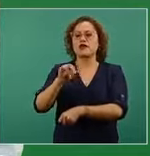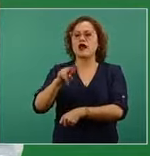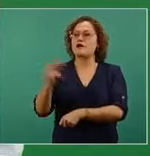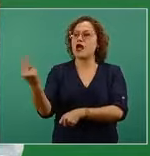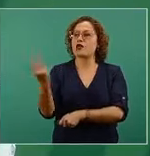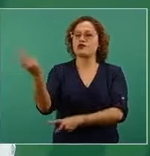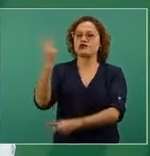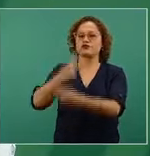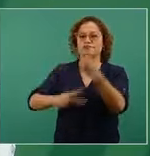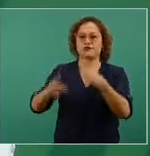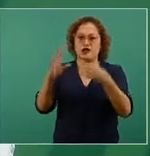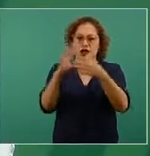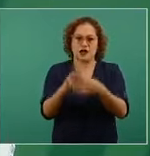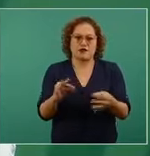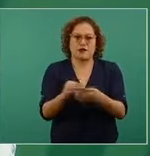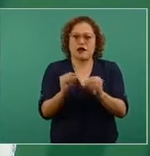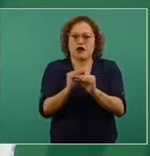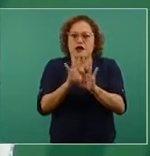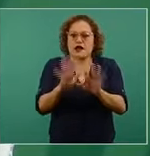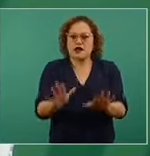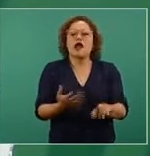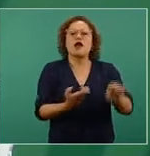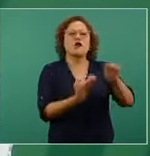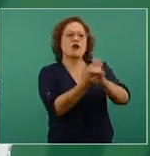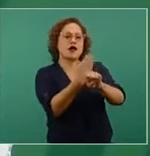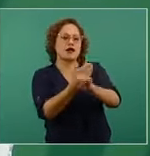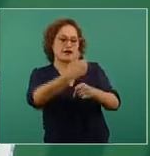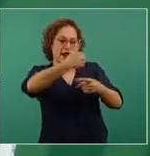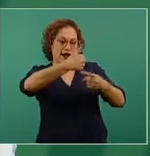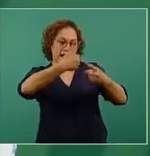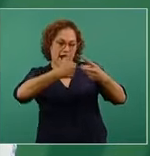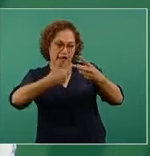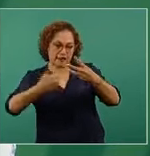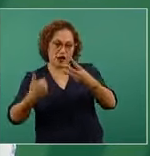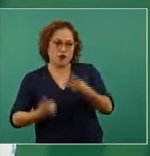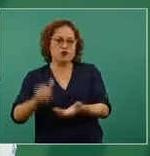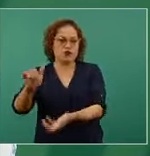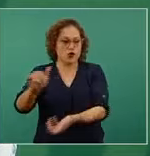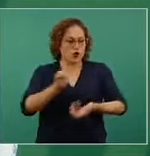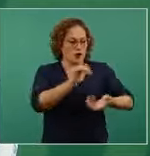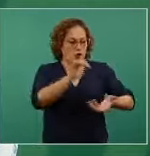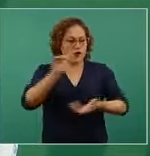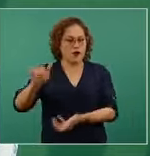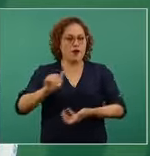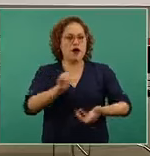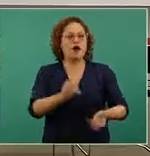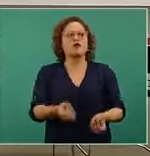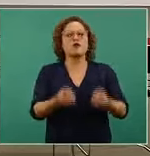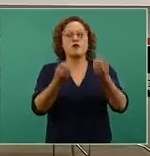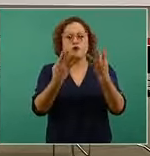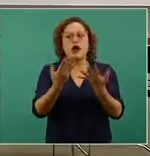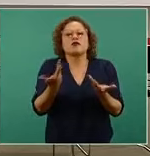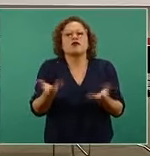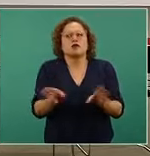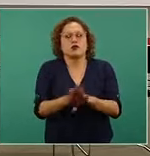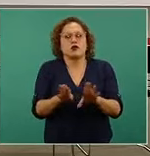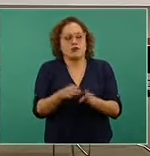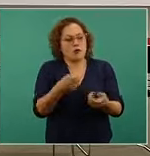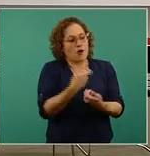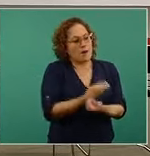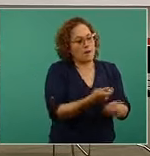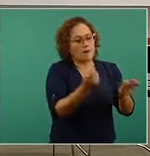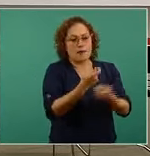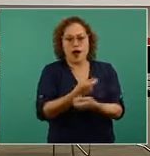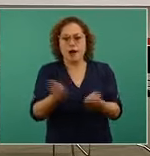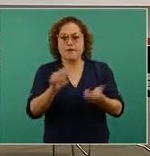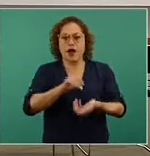también esa claridad de la distribución entidad y de la clarificación de cómo se hace esta distribución dentro